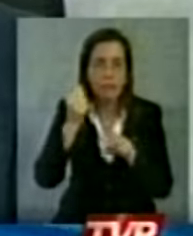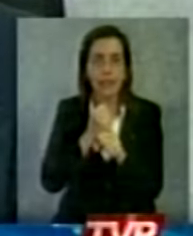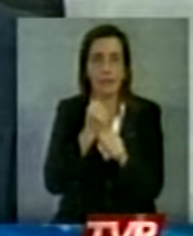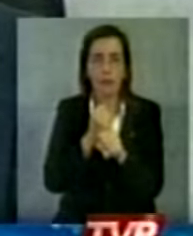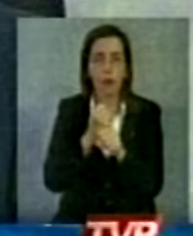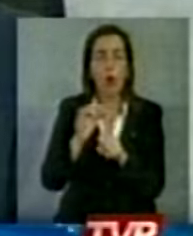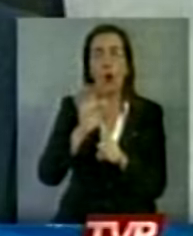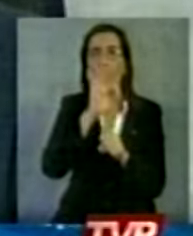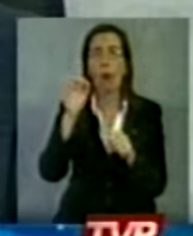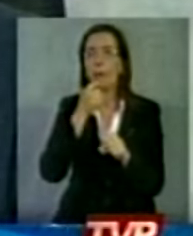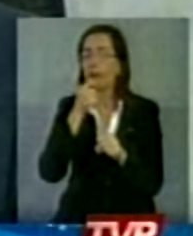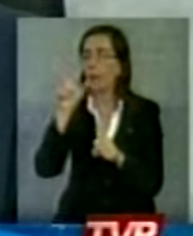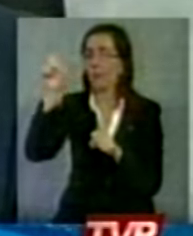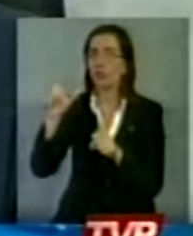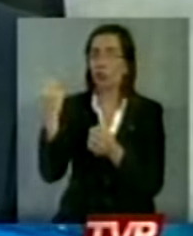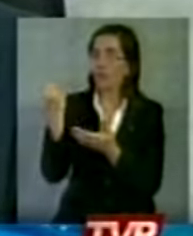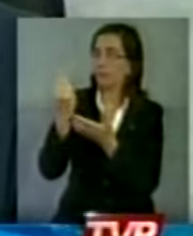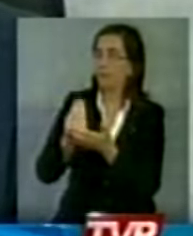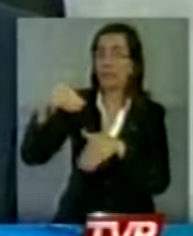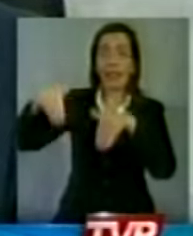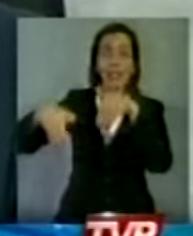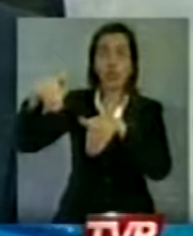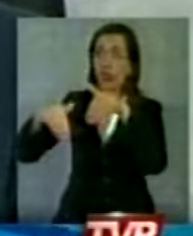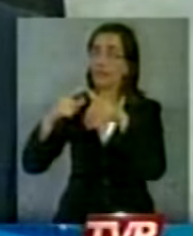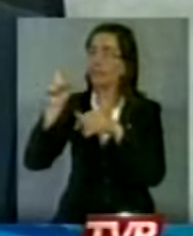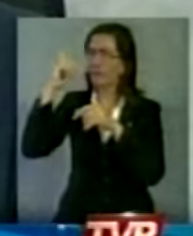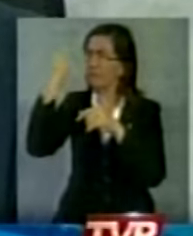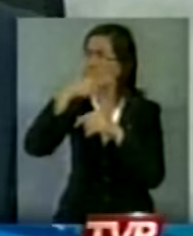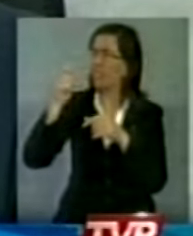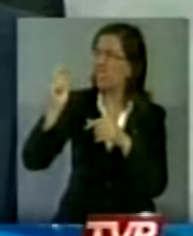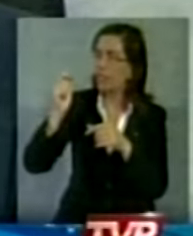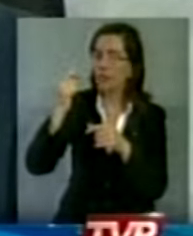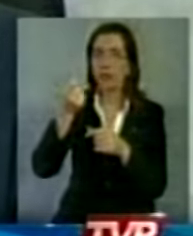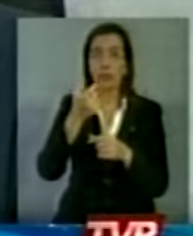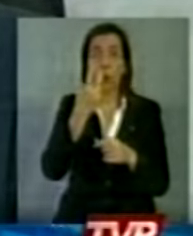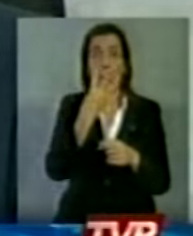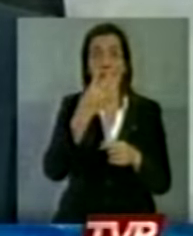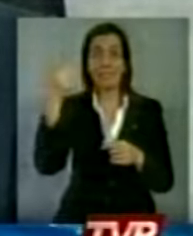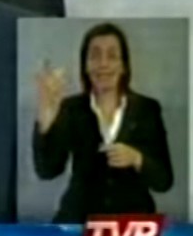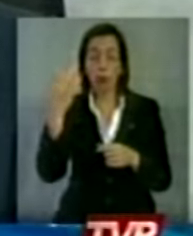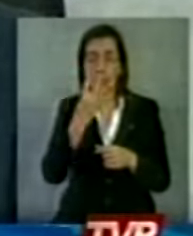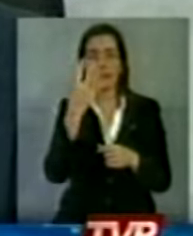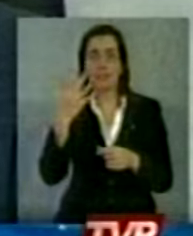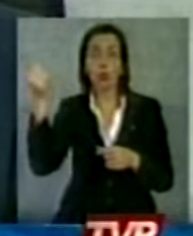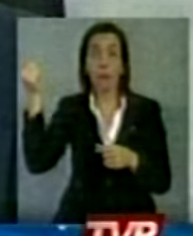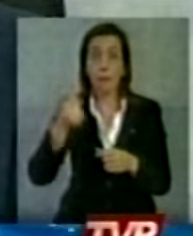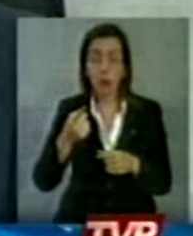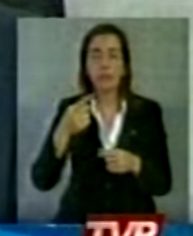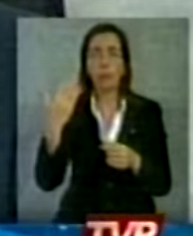la presentación de los candidatos en un 45% a través de este mismo